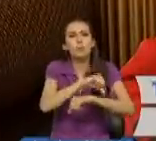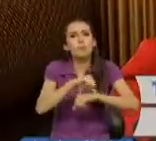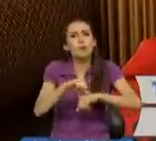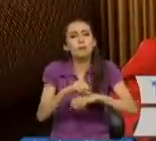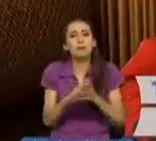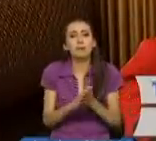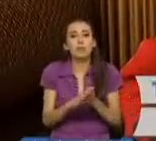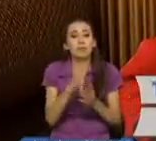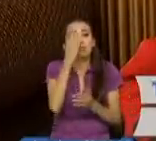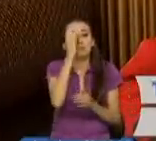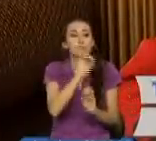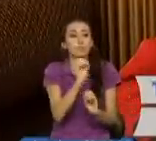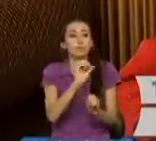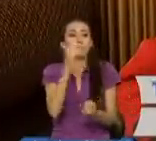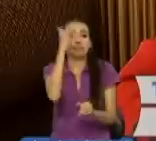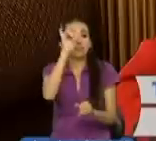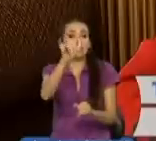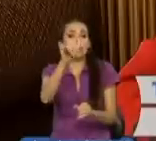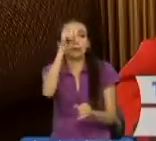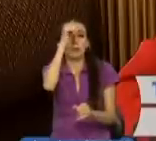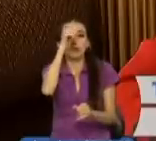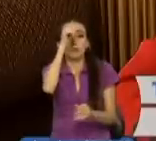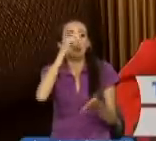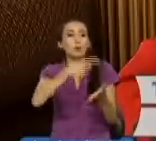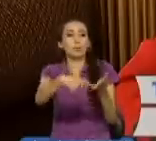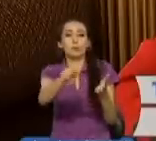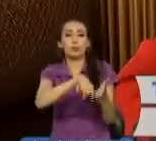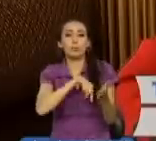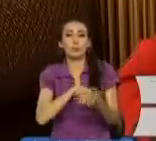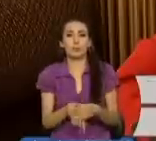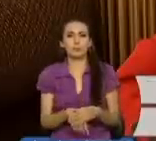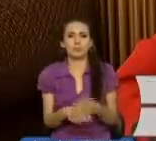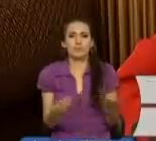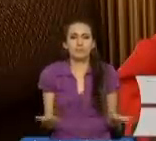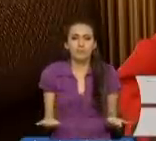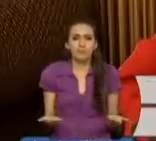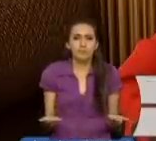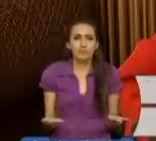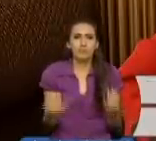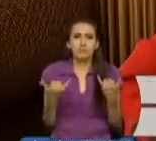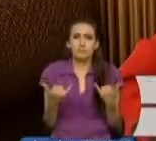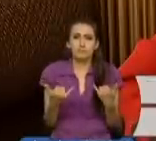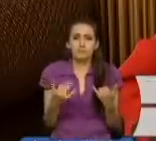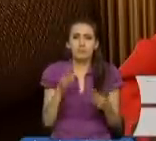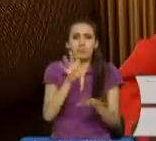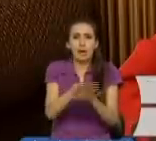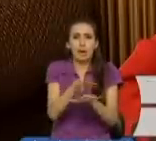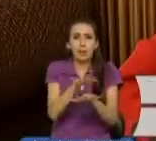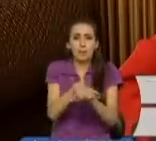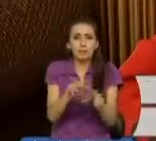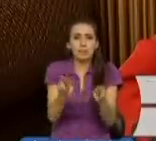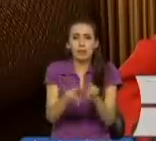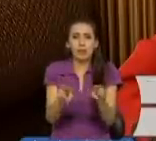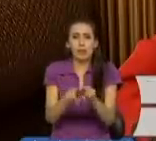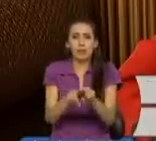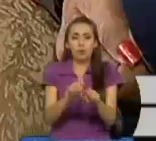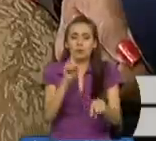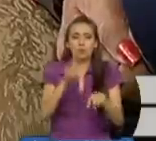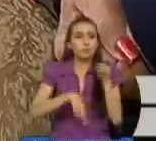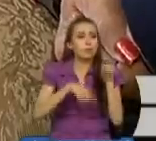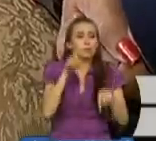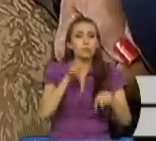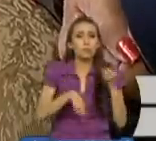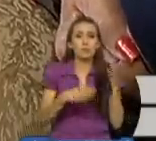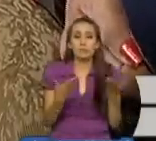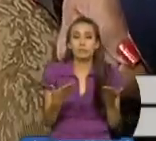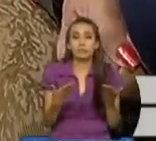no operan ni sábado ni domingo que me tocaban operar el lunes en machala igual dijeron que no que no había como y